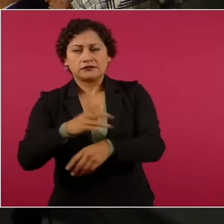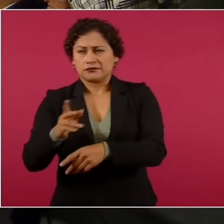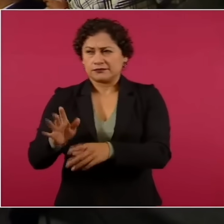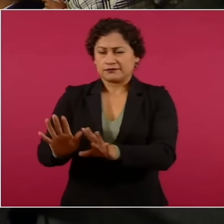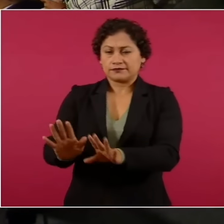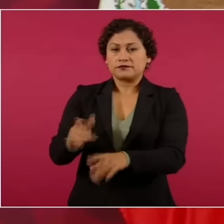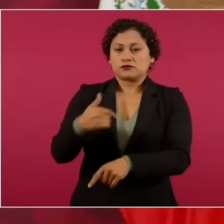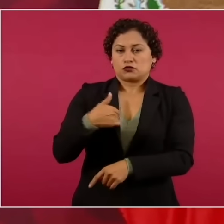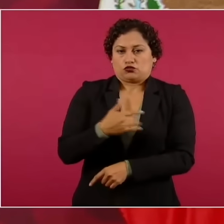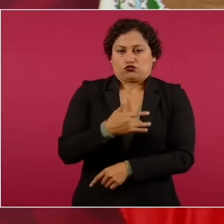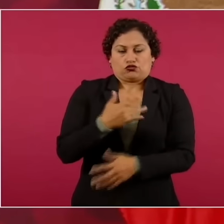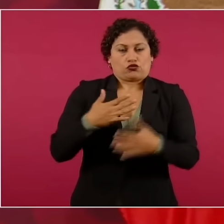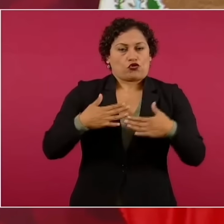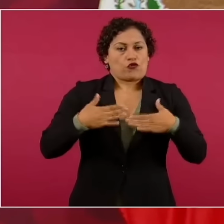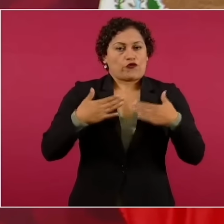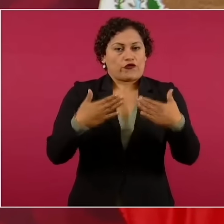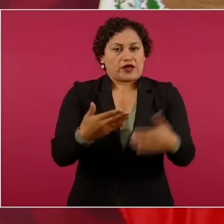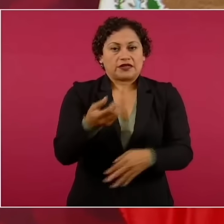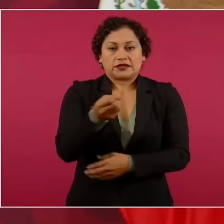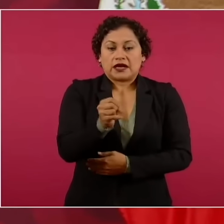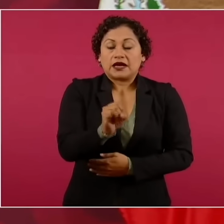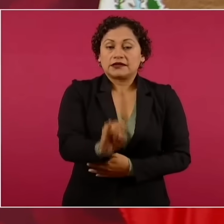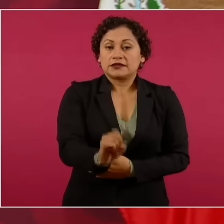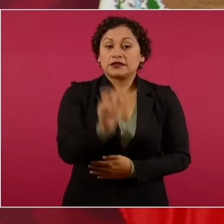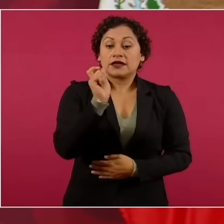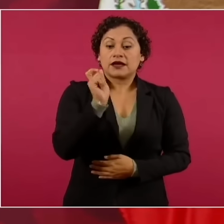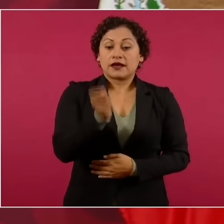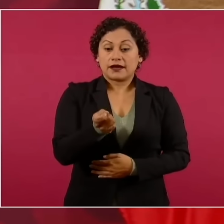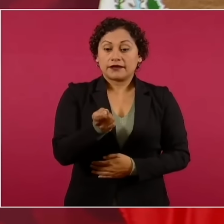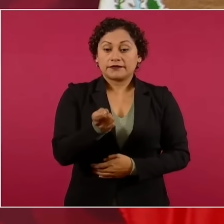confianza, que